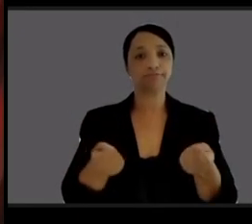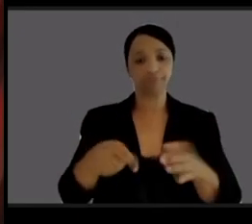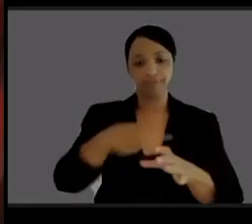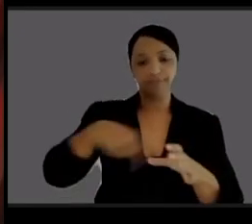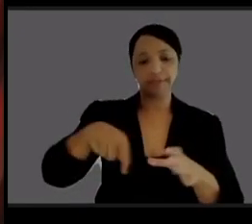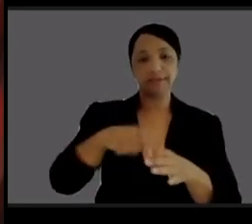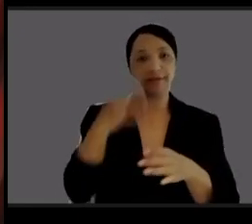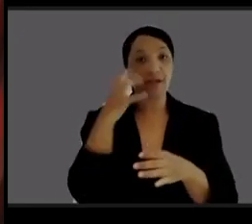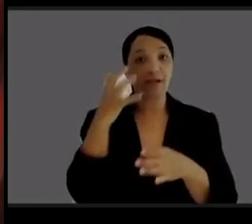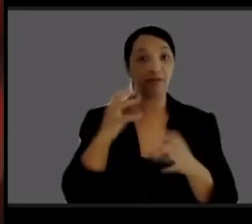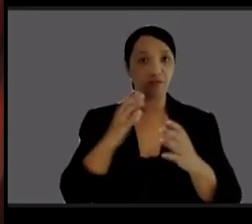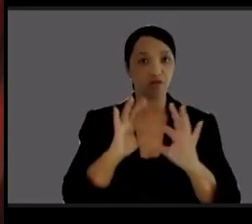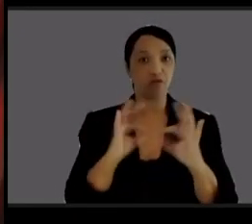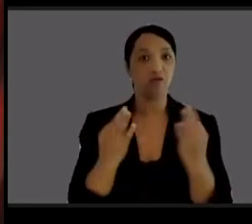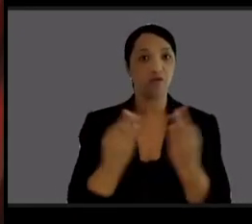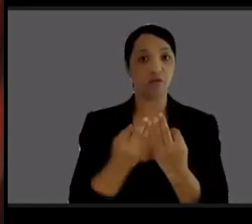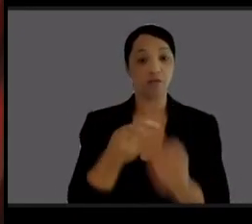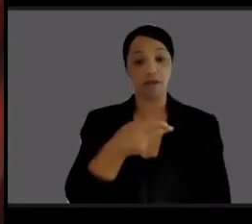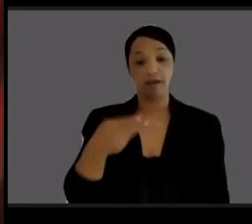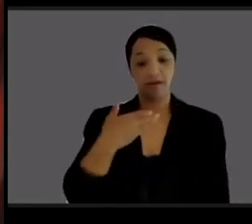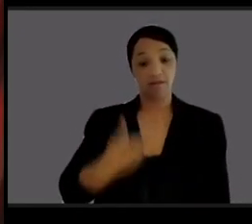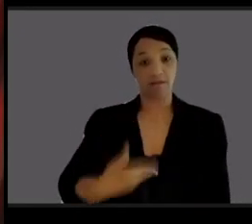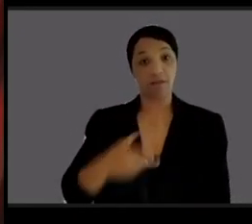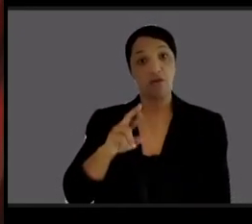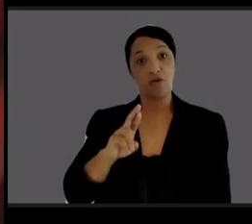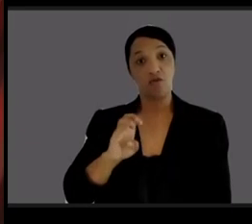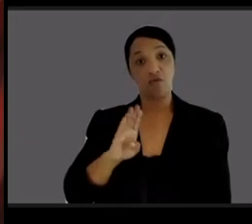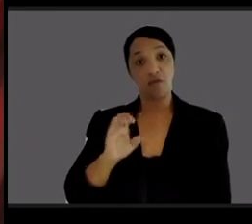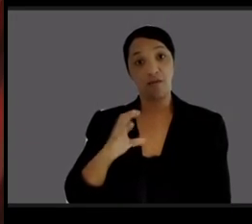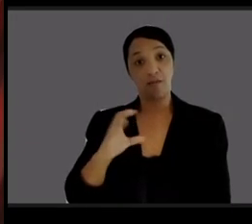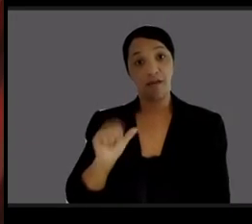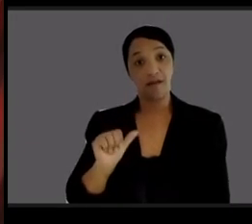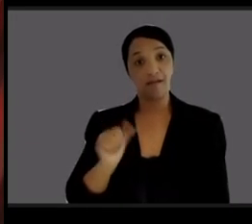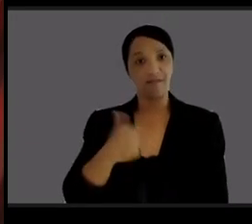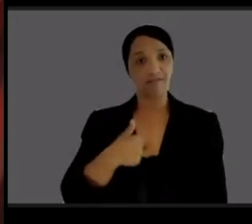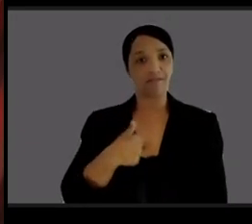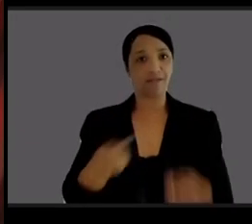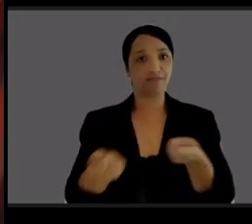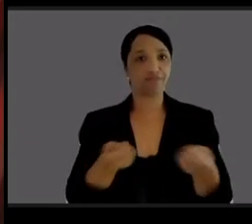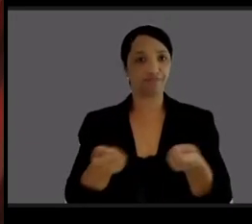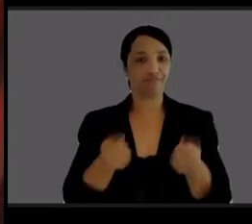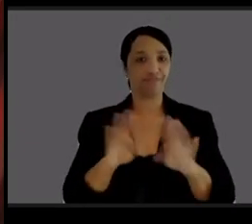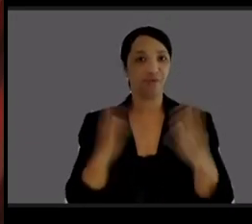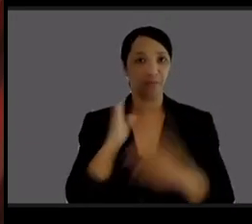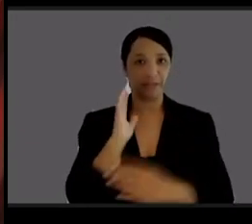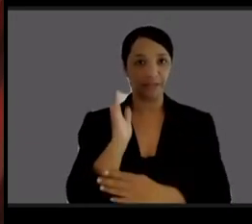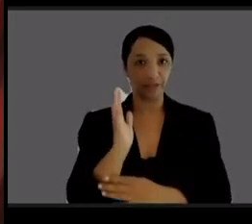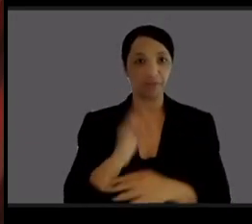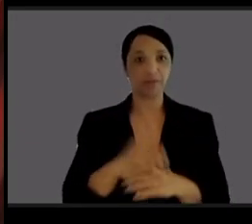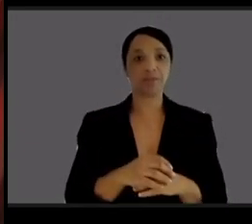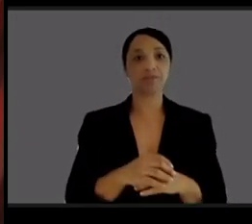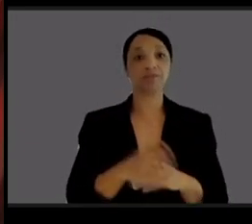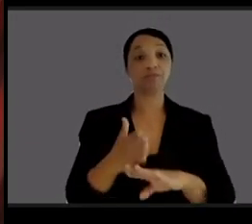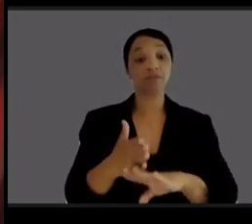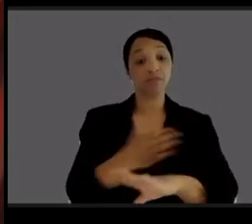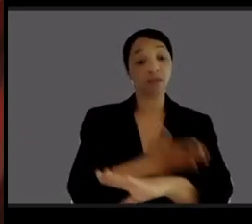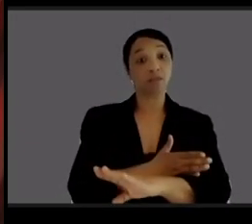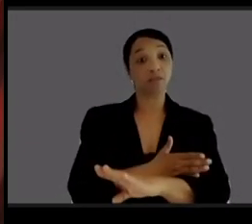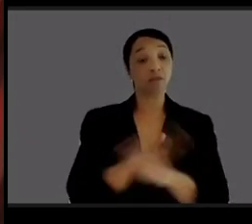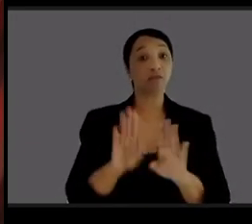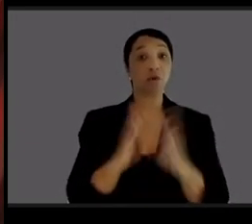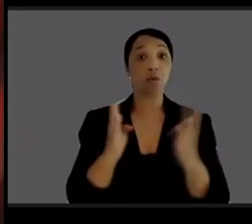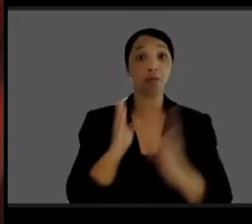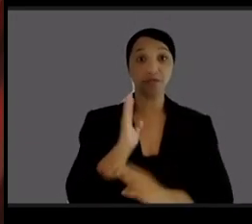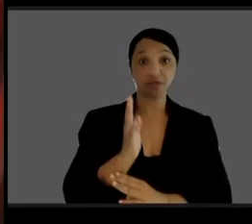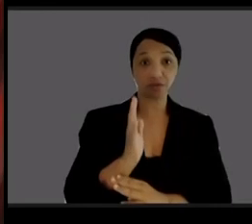18 del Foro de Gobernanza de Internet. Voy a ser su maestra de ceremonias en esta